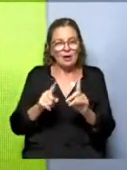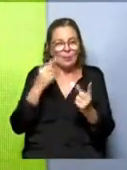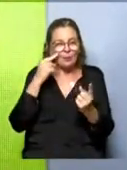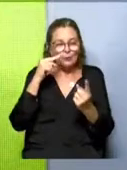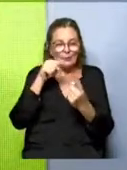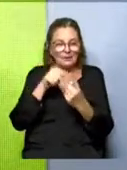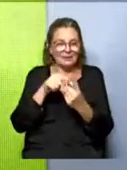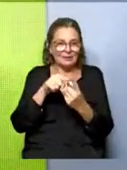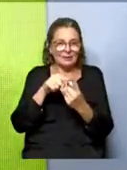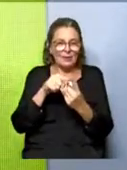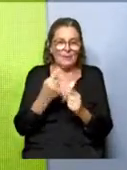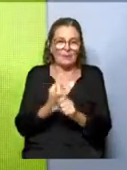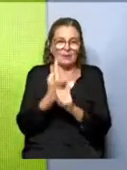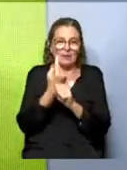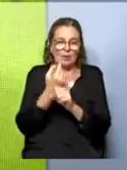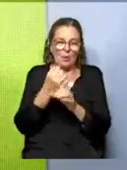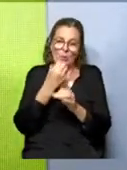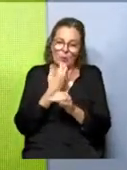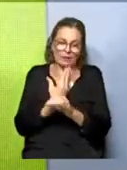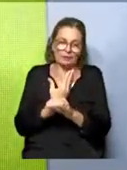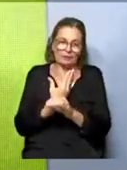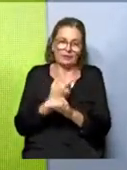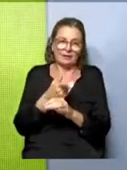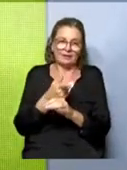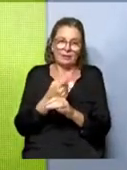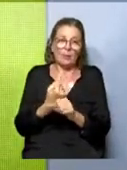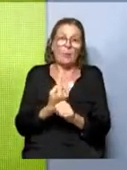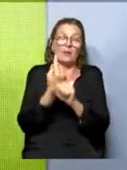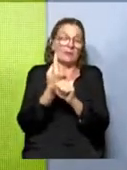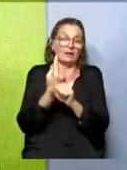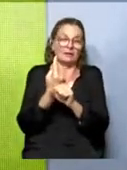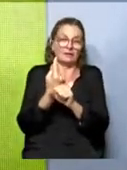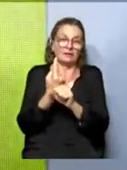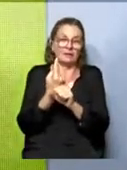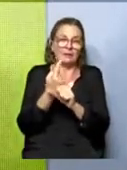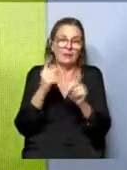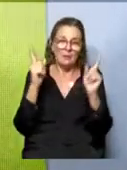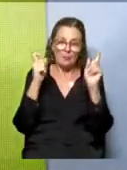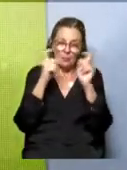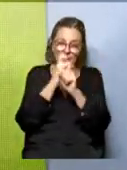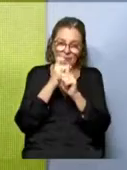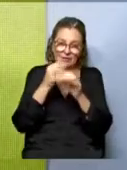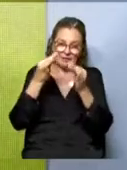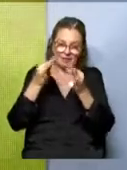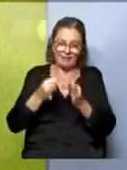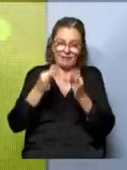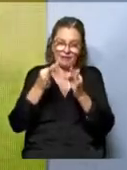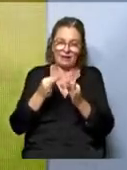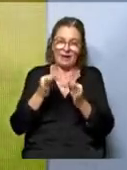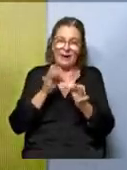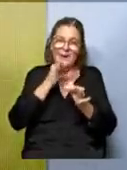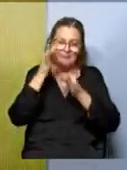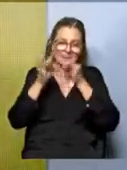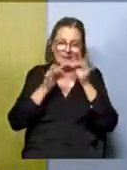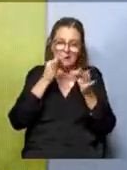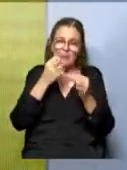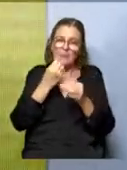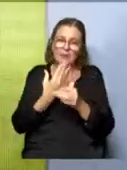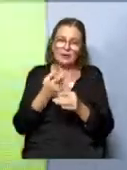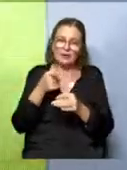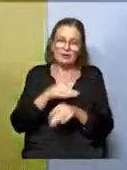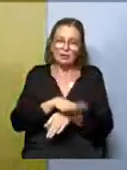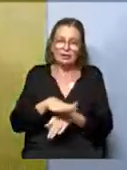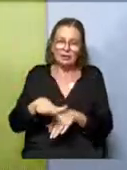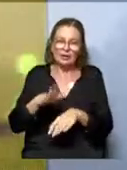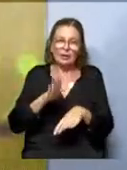que es, en primer lugar, justo. Esa es como la consideración de primer orden. Digamos, es muy difícil realmente fundamentar por qué estos niños tienen